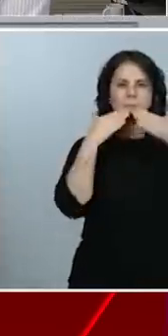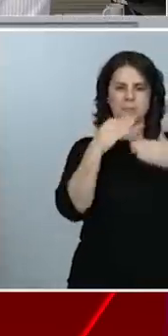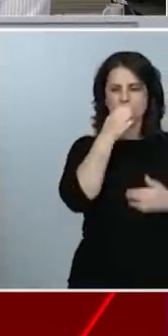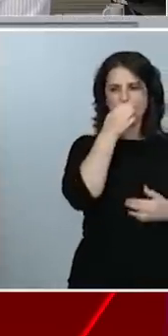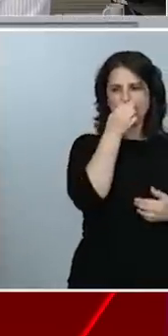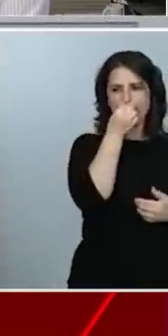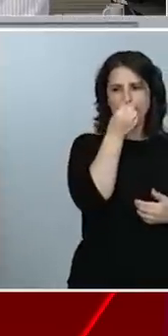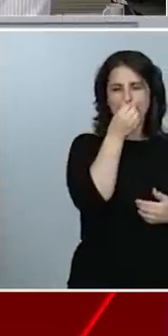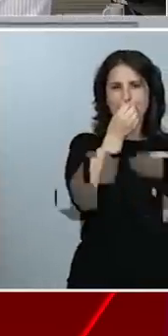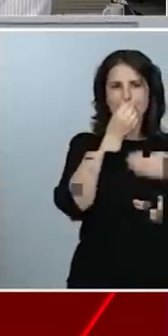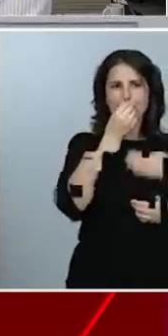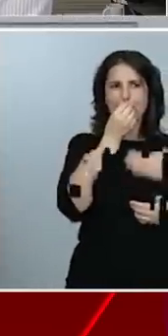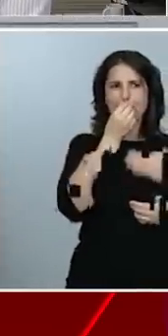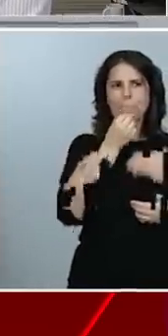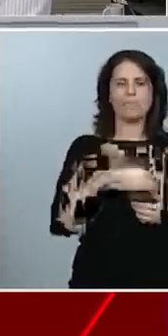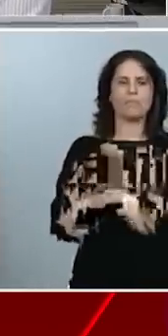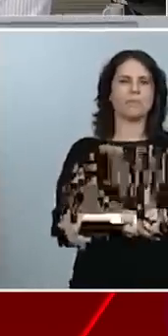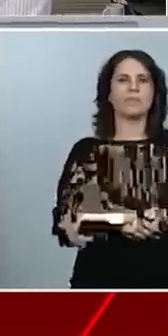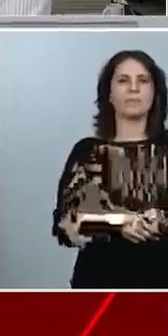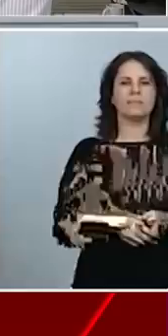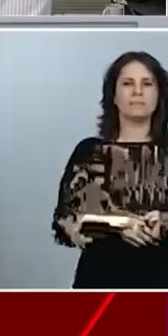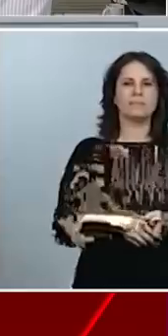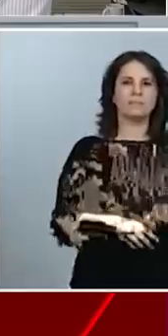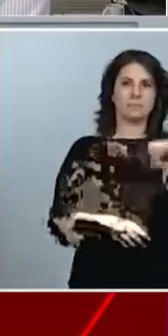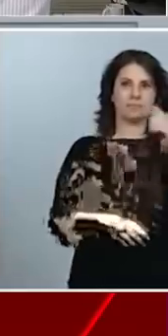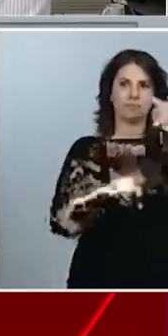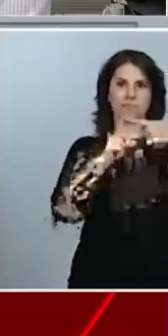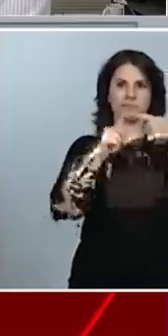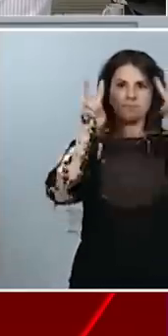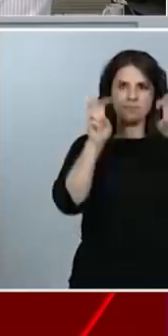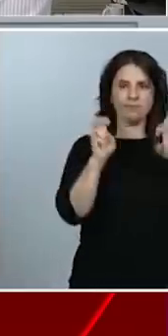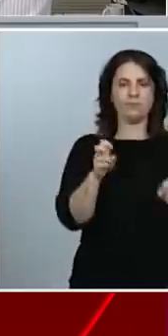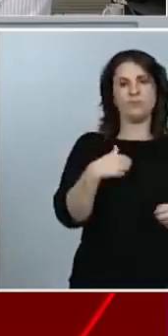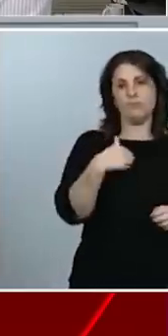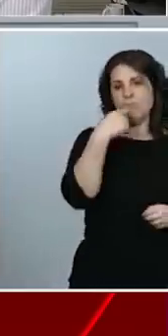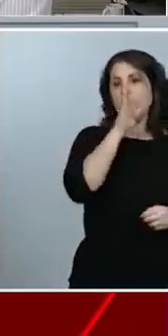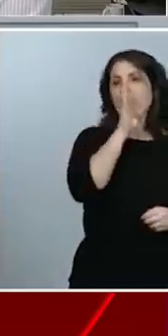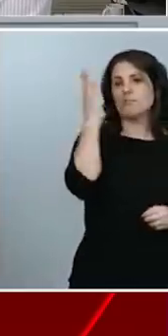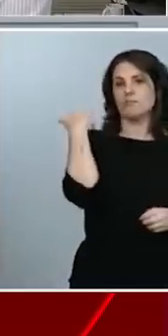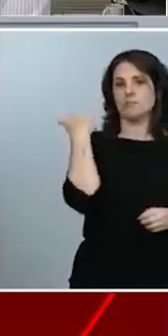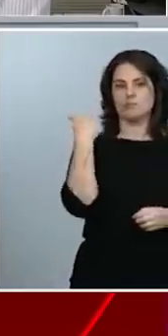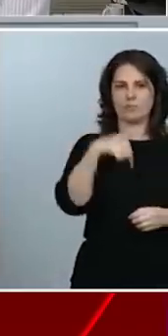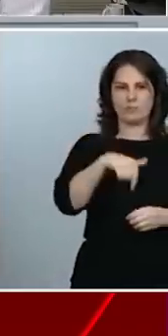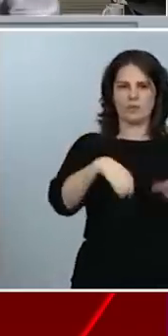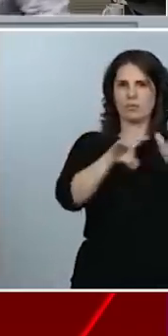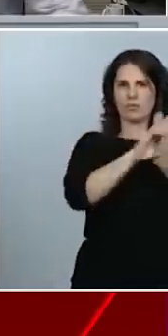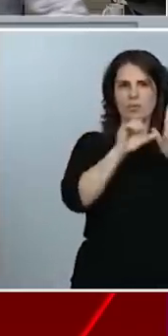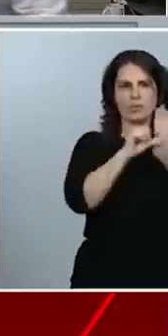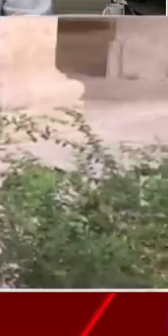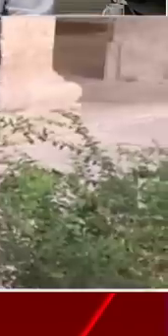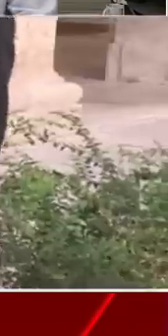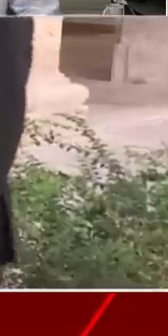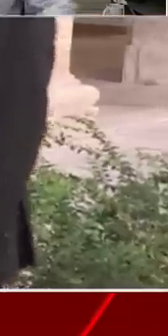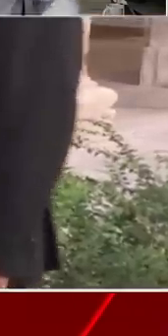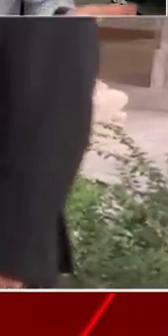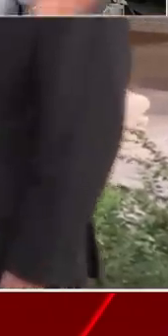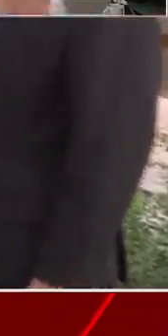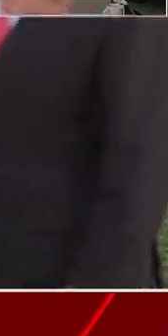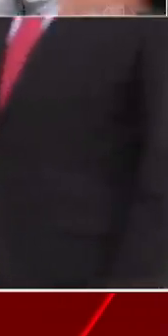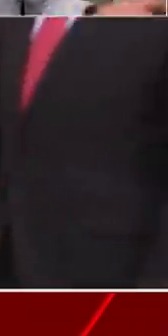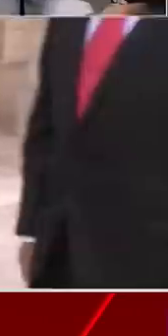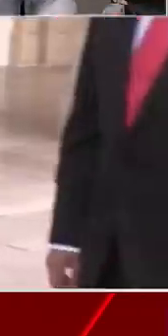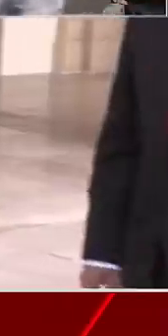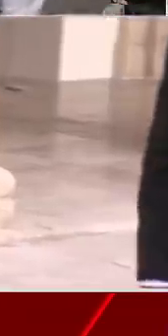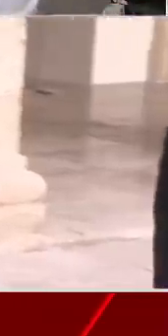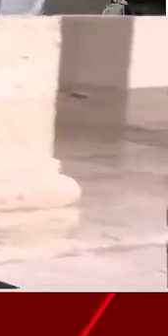es lo que le ha pedido que haga? Es obvio, controlar determinadas instrucciones judiciales básicas para ellos. ¿Cuáles son las instrucciones básicas? Bueno, pues